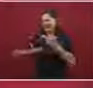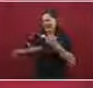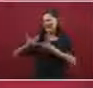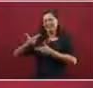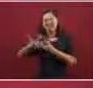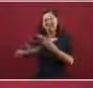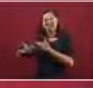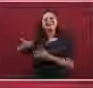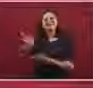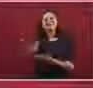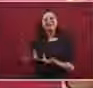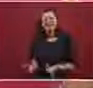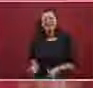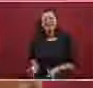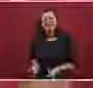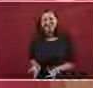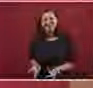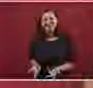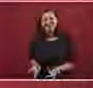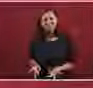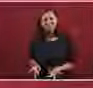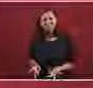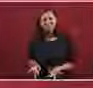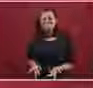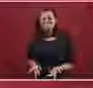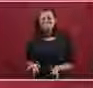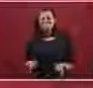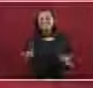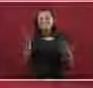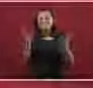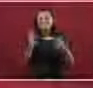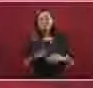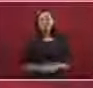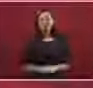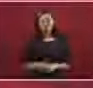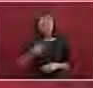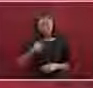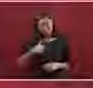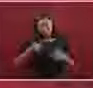No, yo celebro que esto se haya resuelto bien.